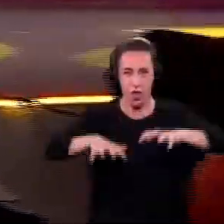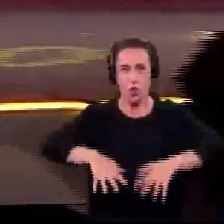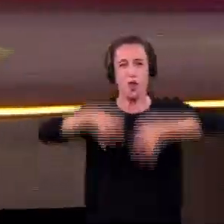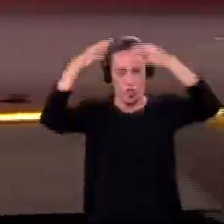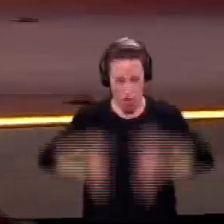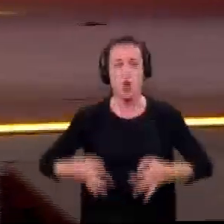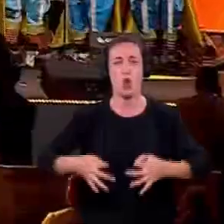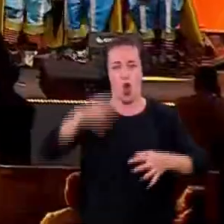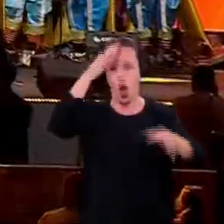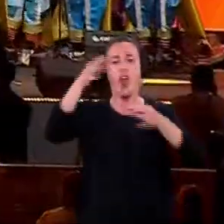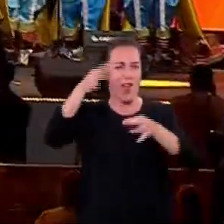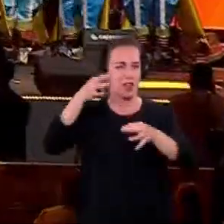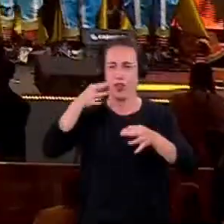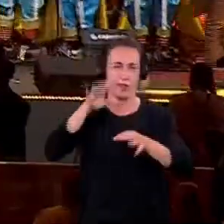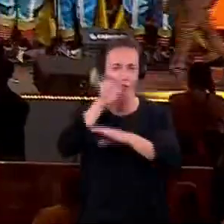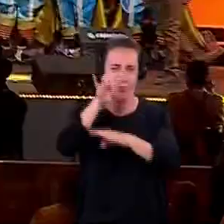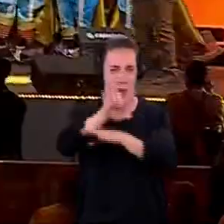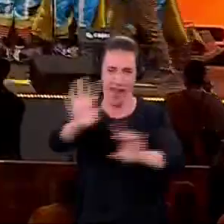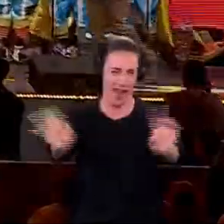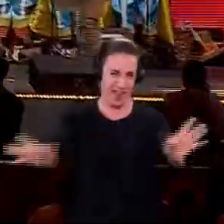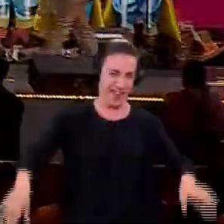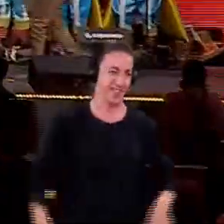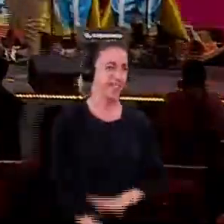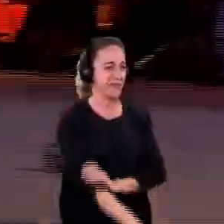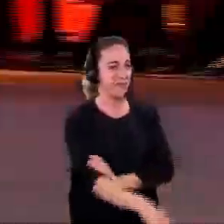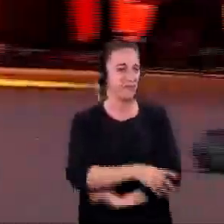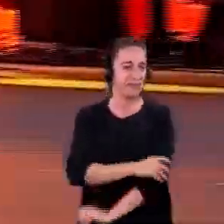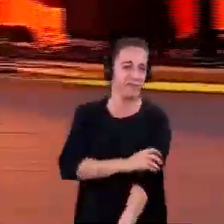datos, coño, aquí no engaña.